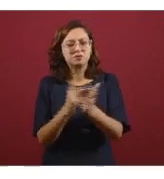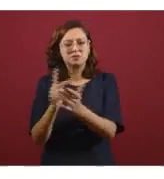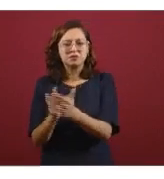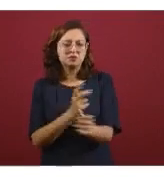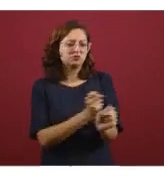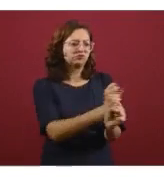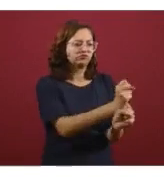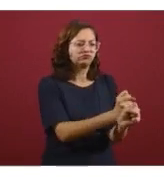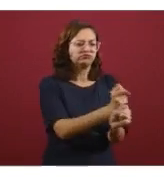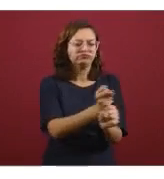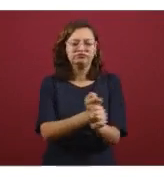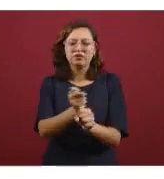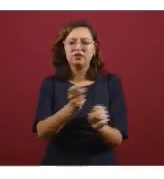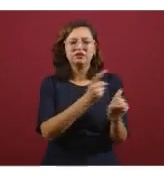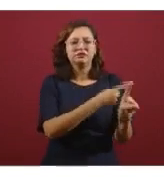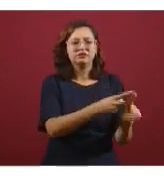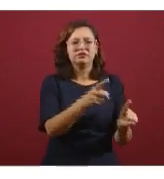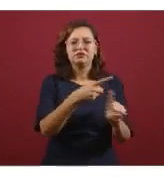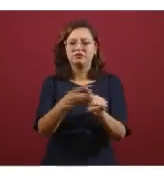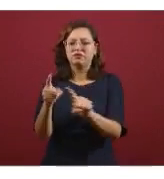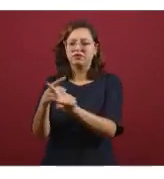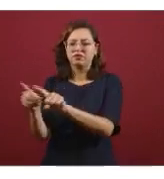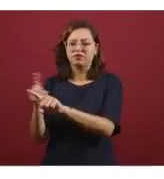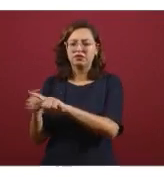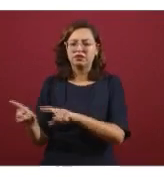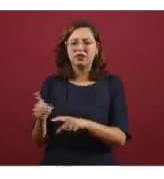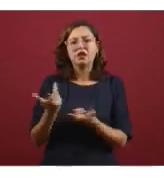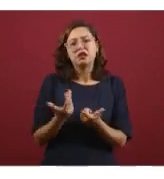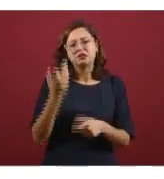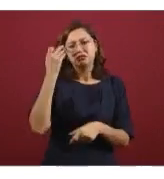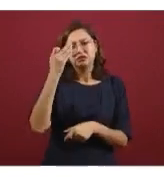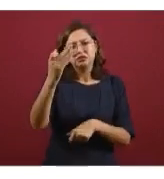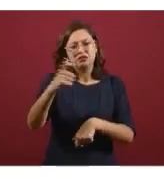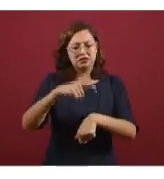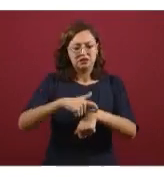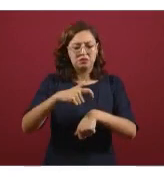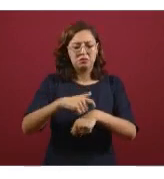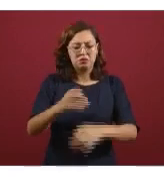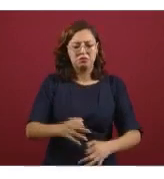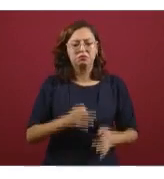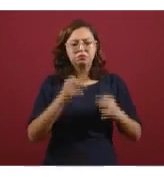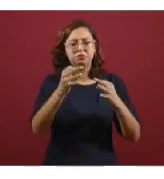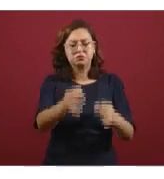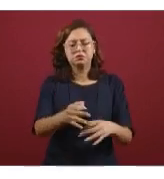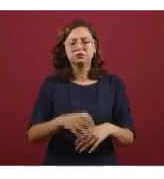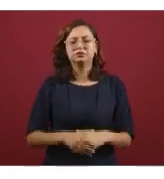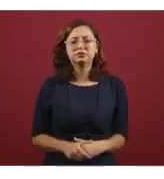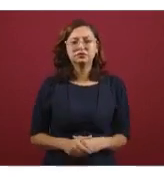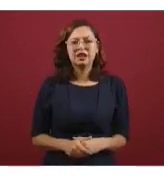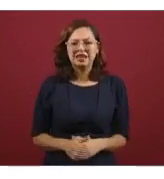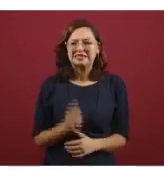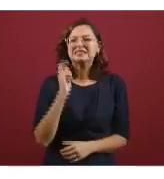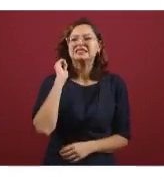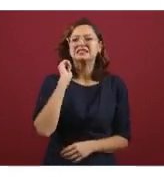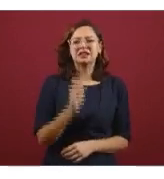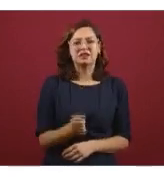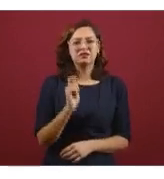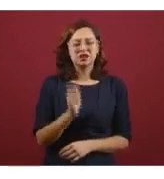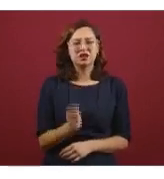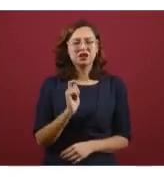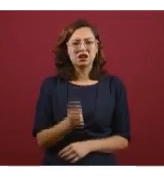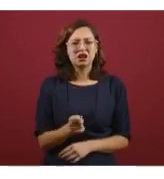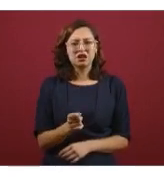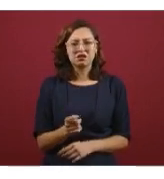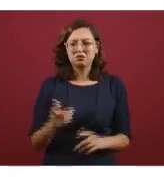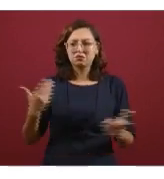y distintos casos de dilación indebida en la puesta a disposición. ¿Qué ha significado esto? Que